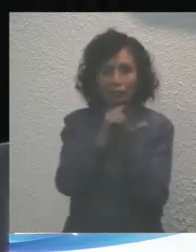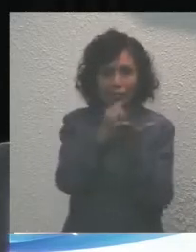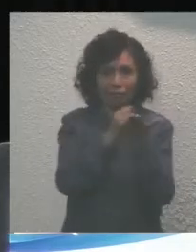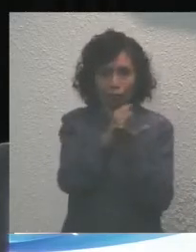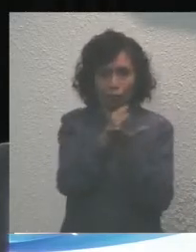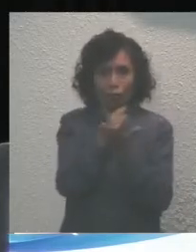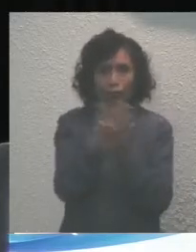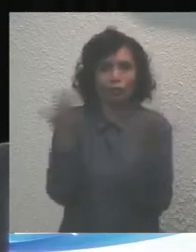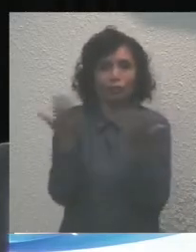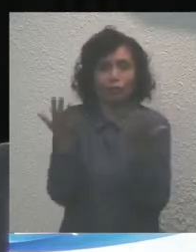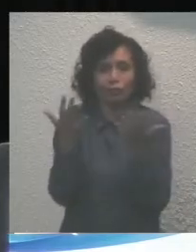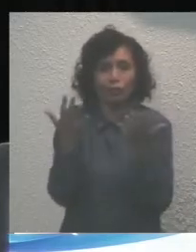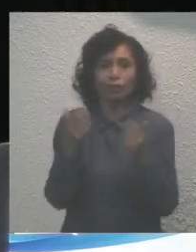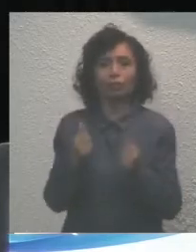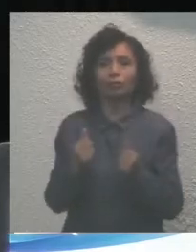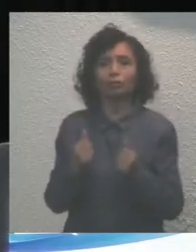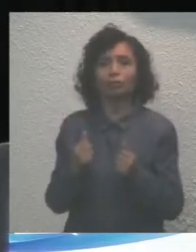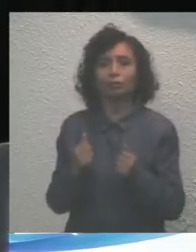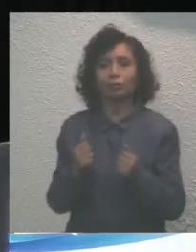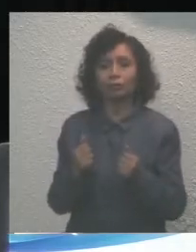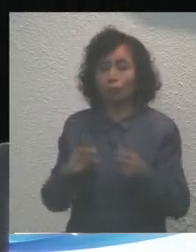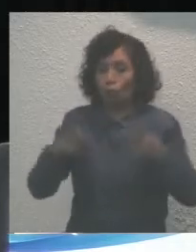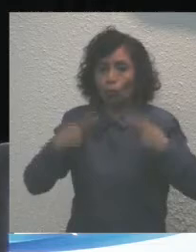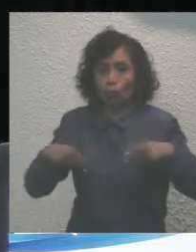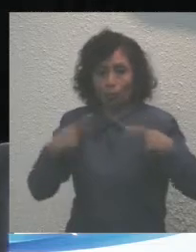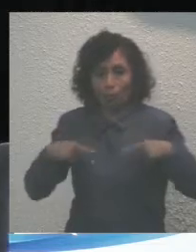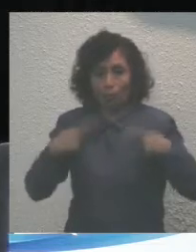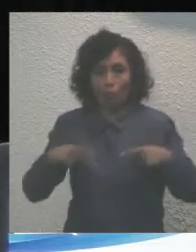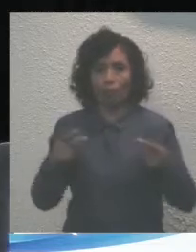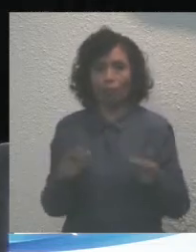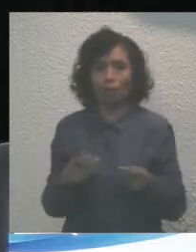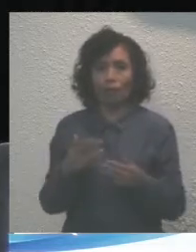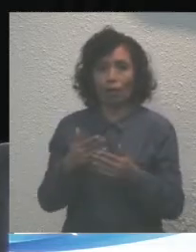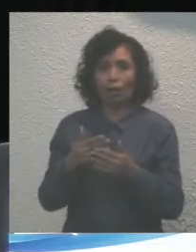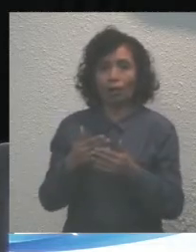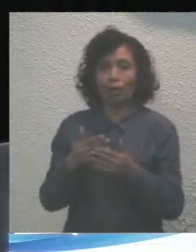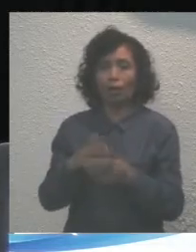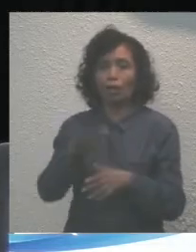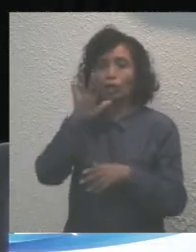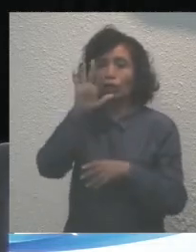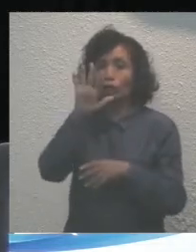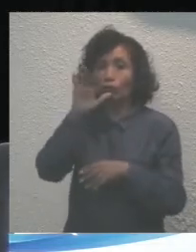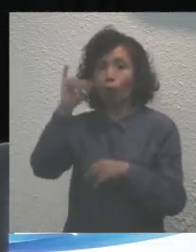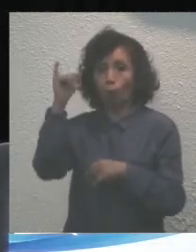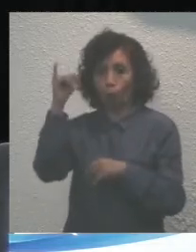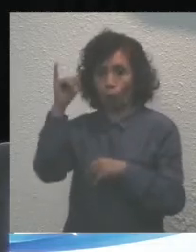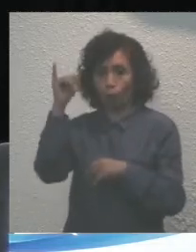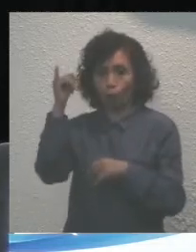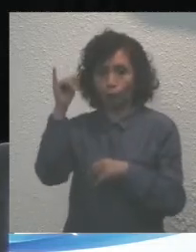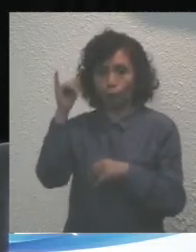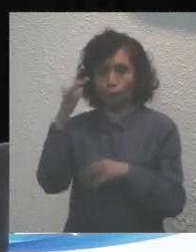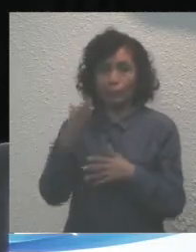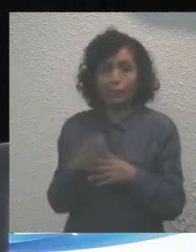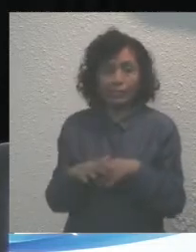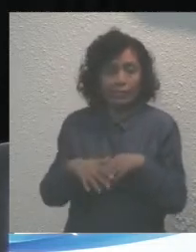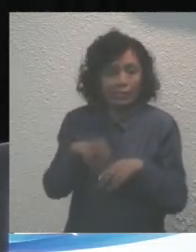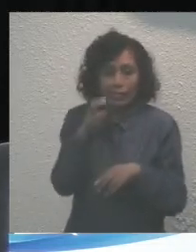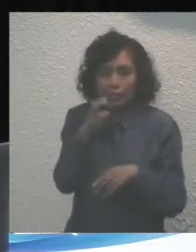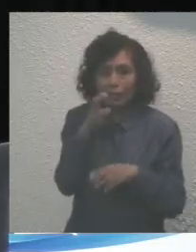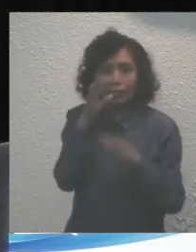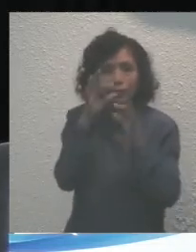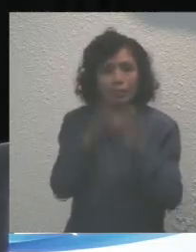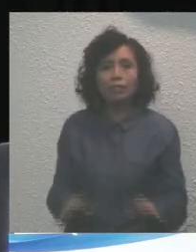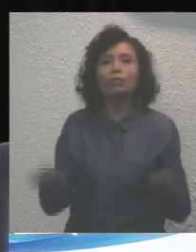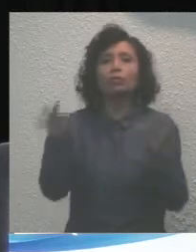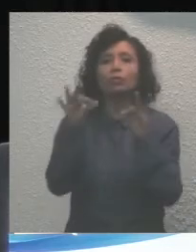adoptadas mayoritariamente por los ciudadanos el pasado 5 de junio. La principal